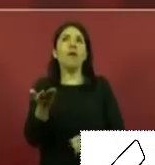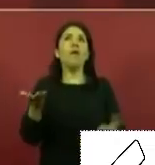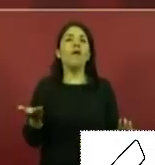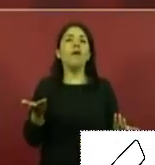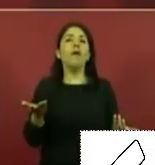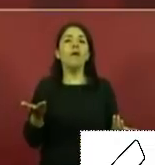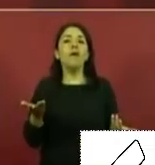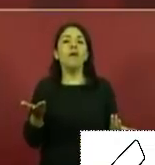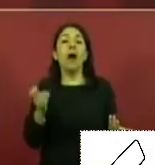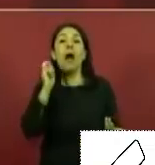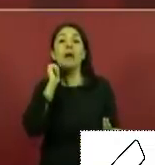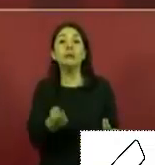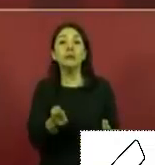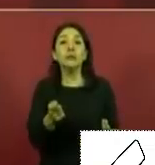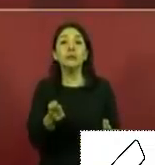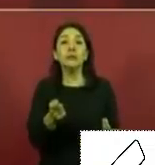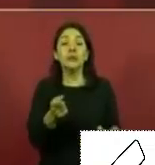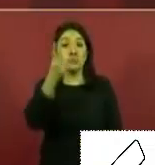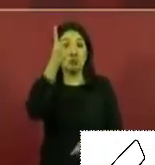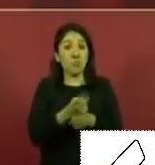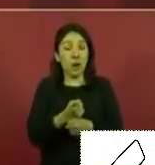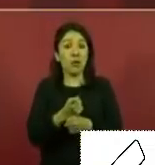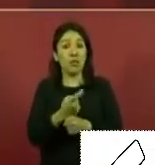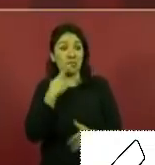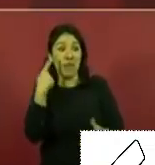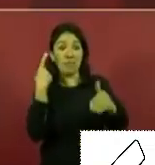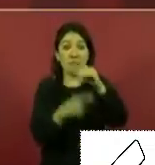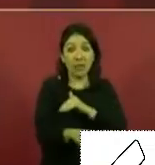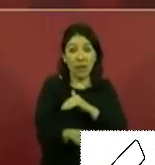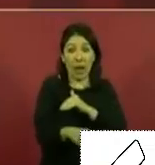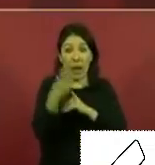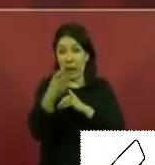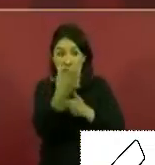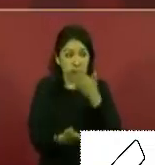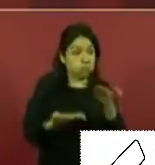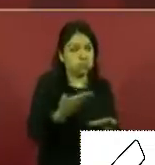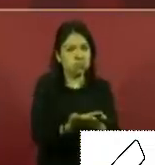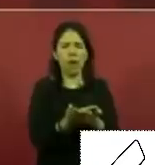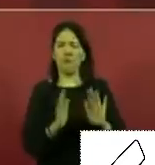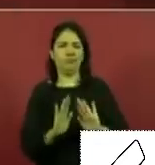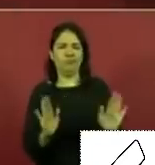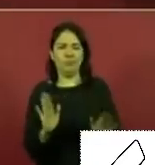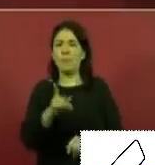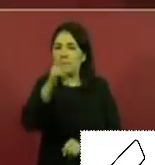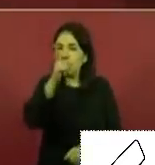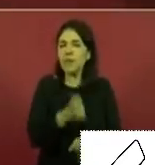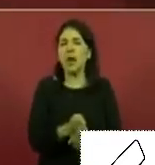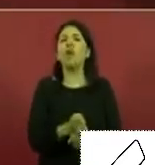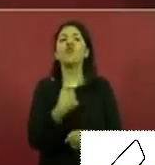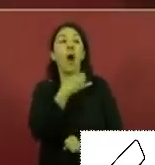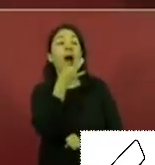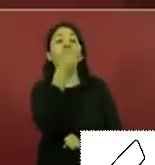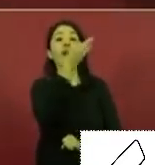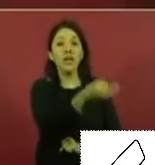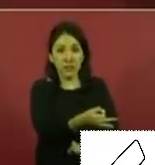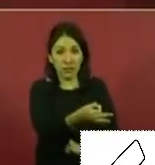Que lo primero Sea Las demandas Penales Lo primero Es Un llamado